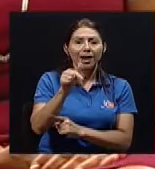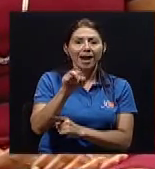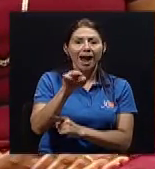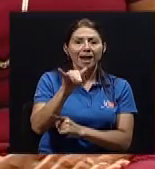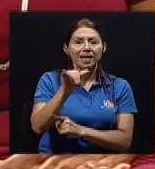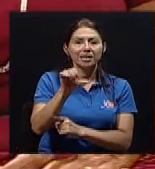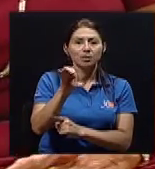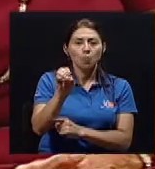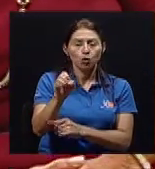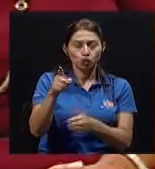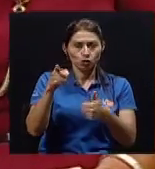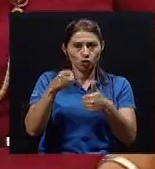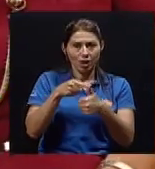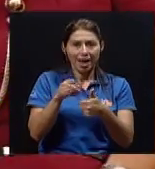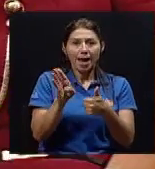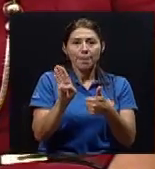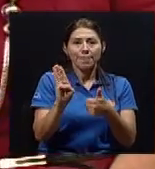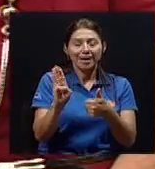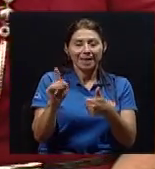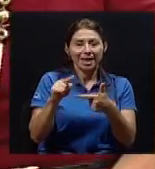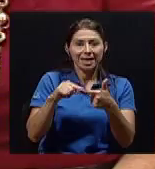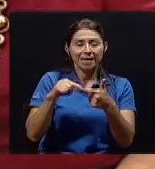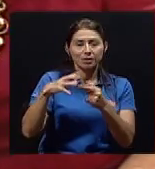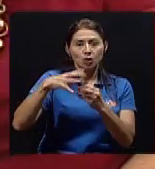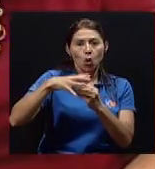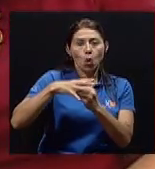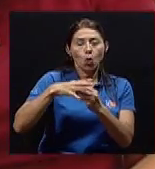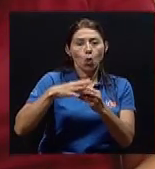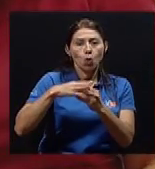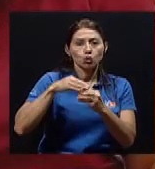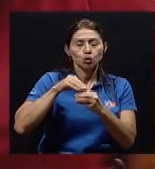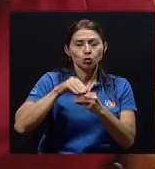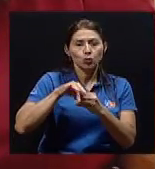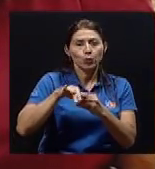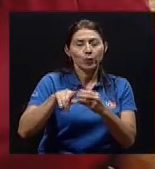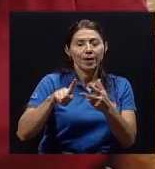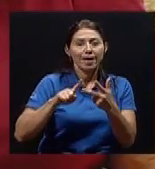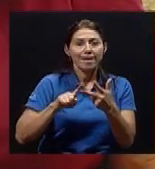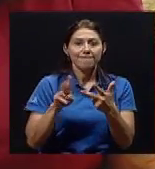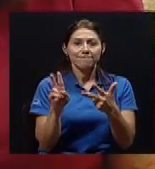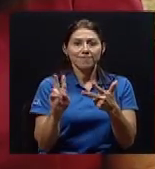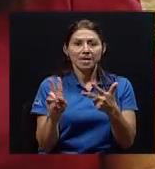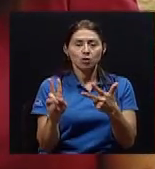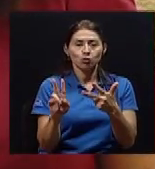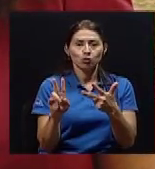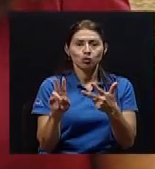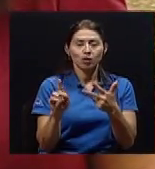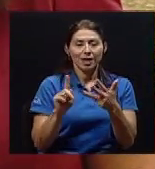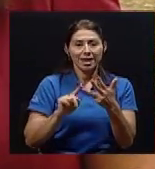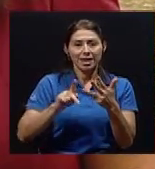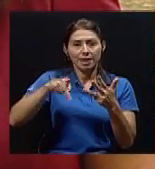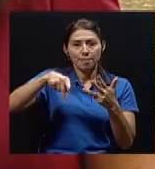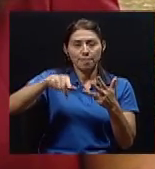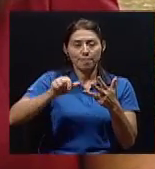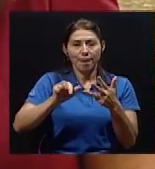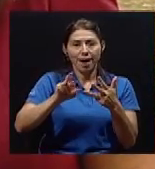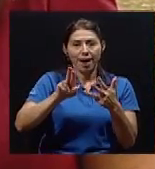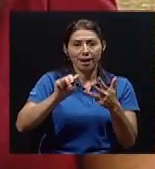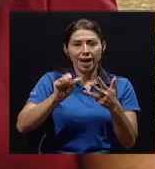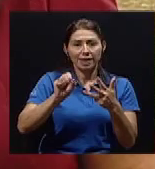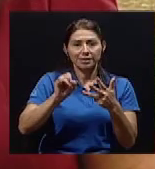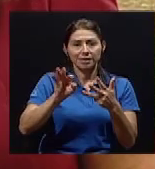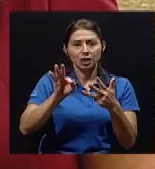bacterias, los hongos y los virus. Y luego está también lo que son los